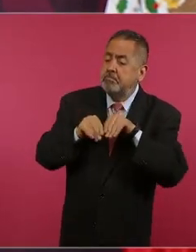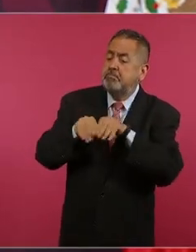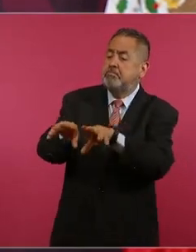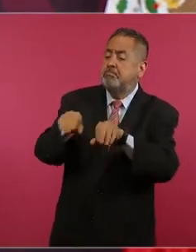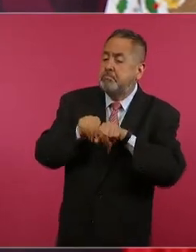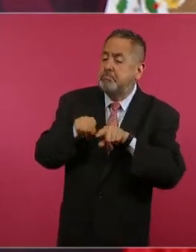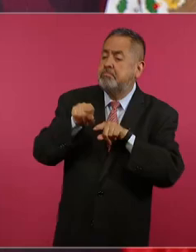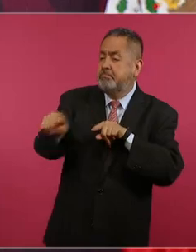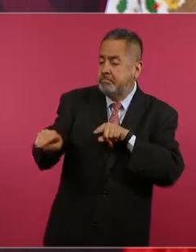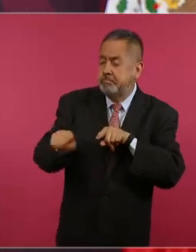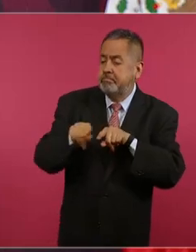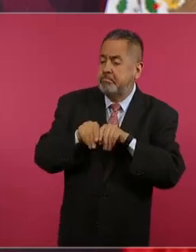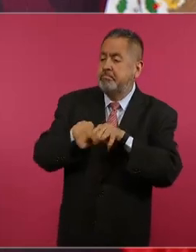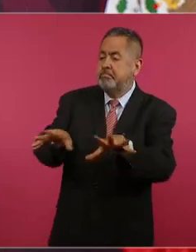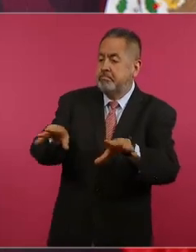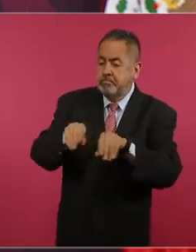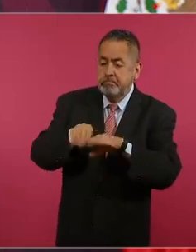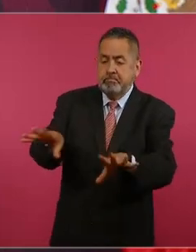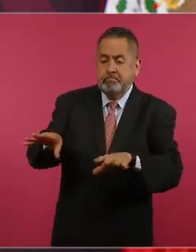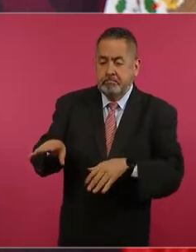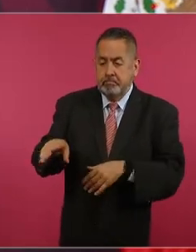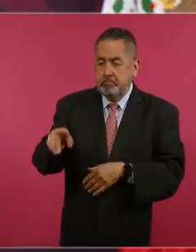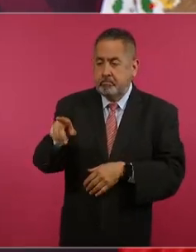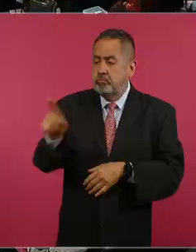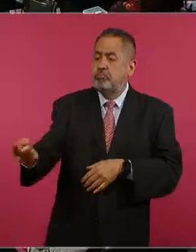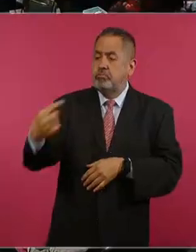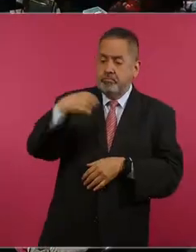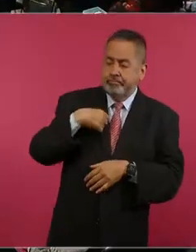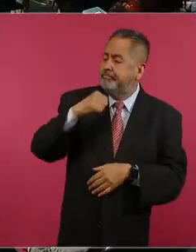¿Cuándo se garantiza el derecho de réplica en México?